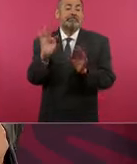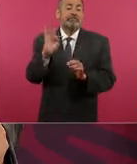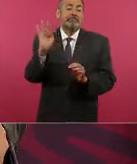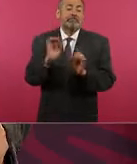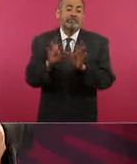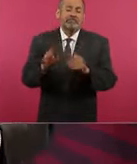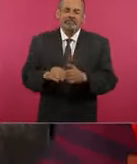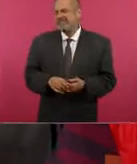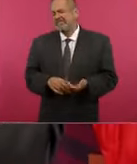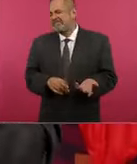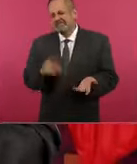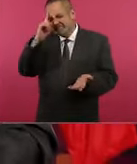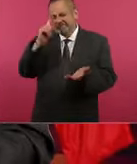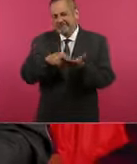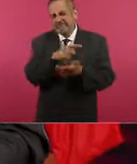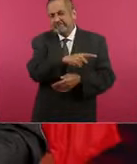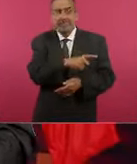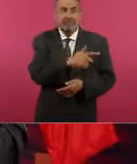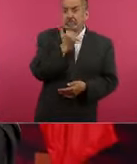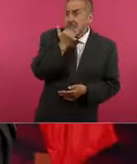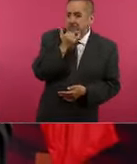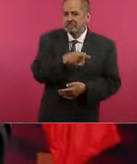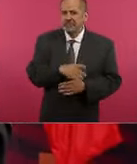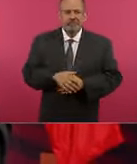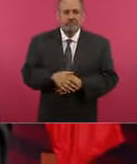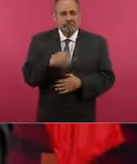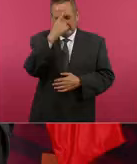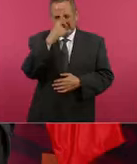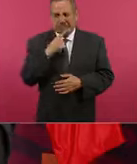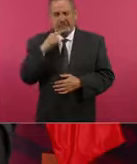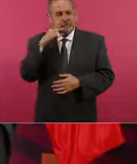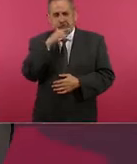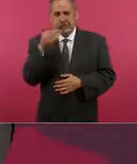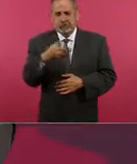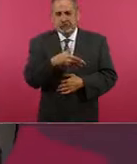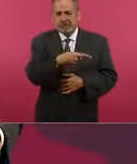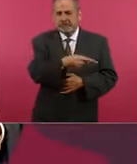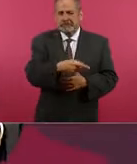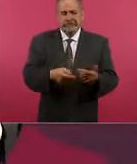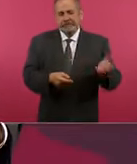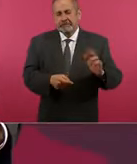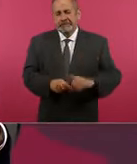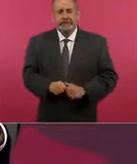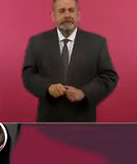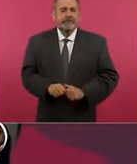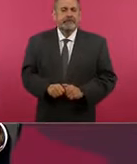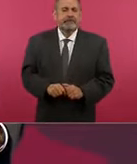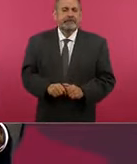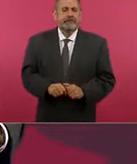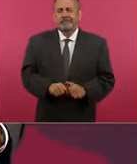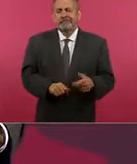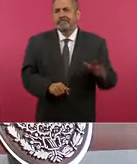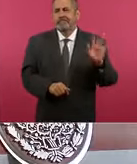Pero no, son muy cínicos. Y es